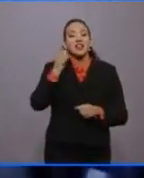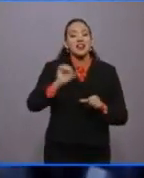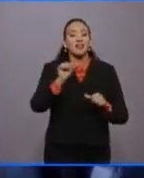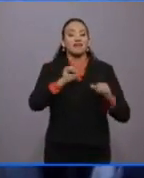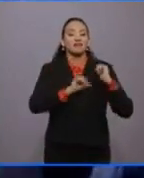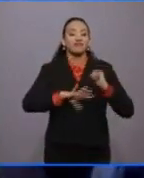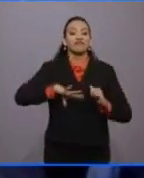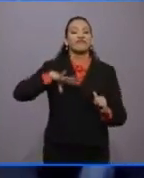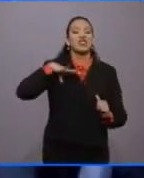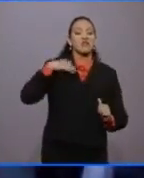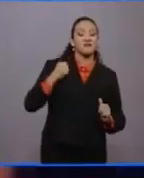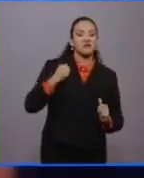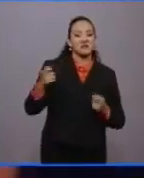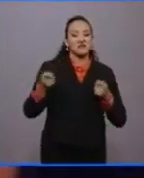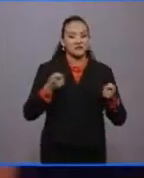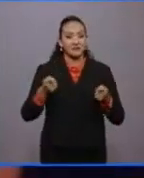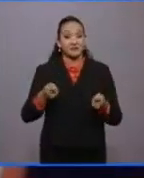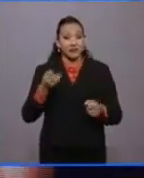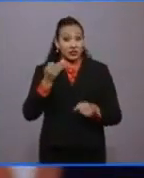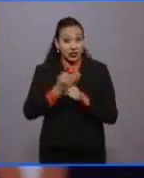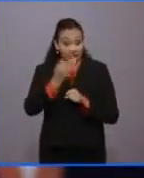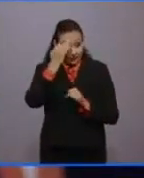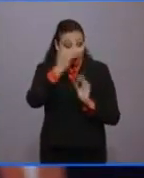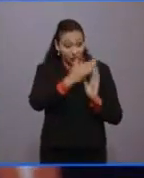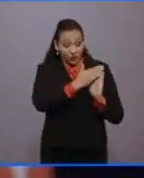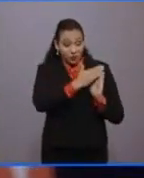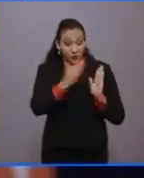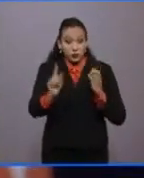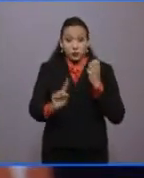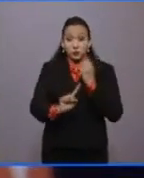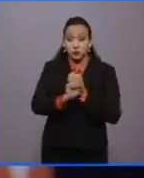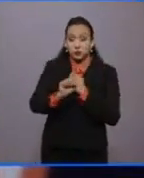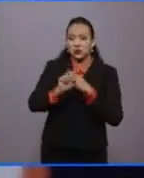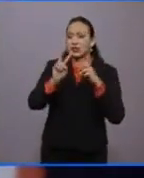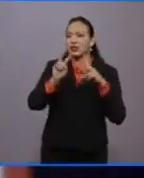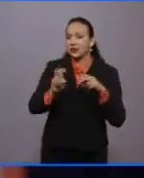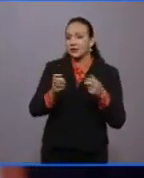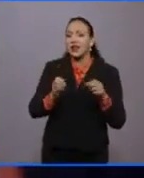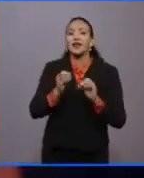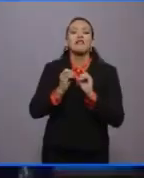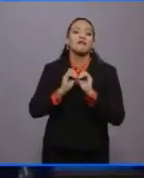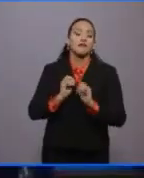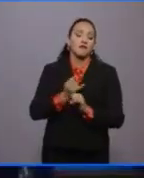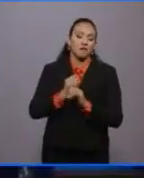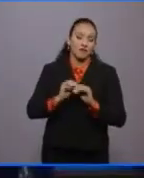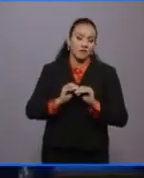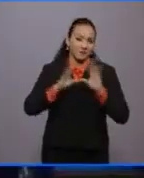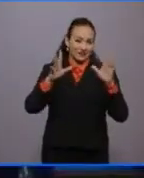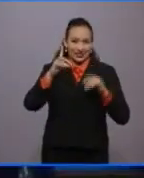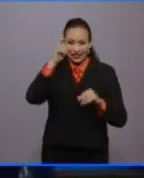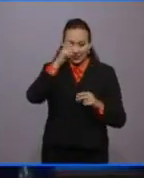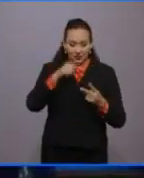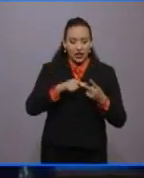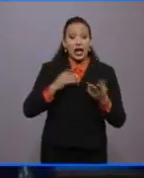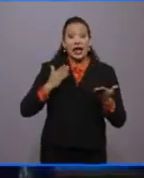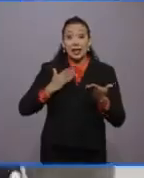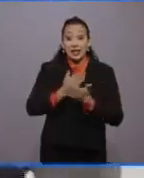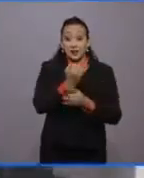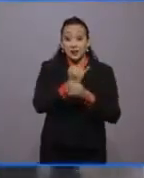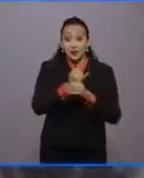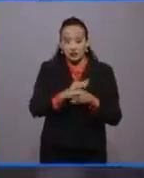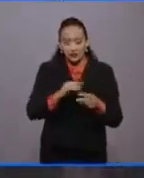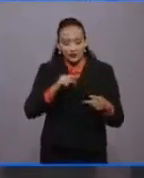Y estamos enfrentando una de las etapas más retadoras en materia de transparencia, acceso a la